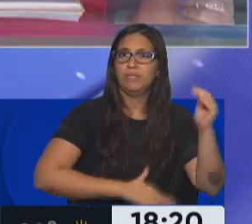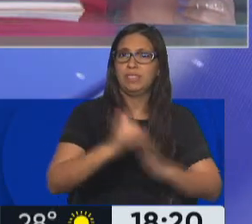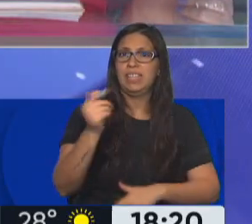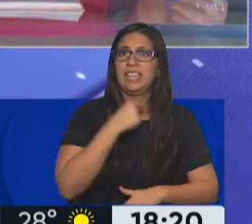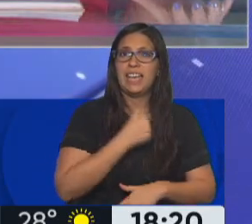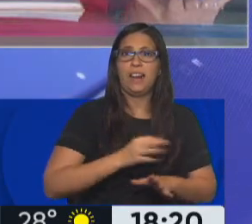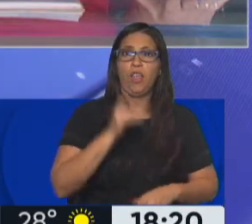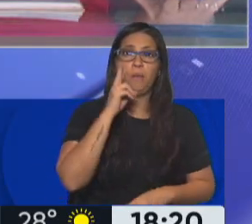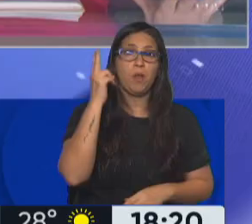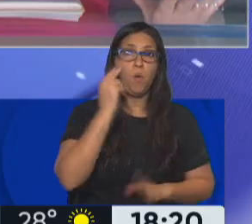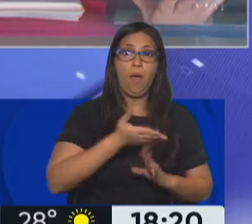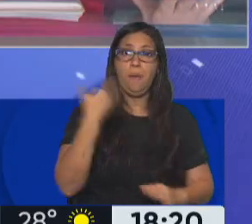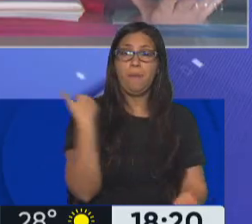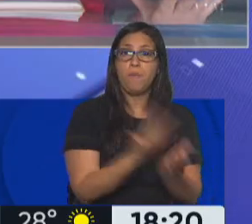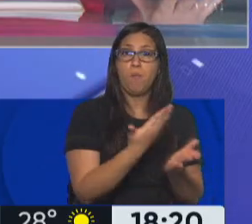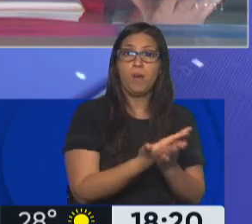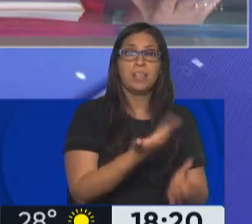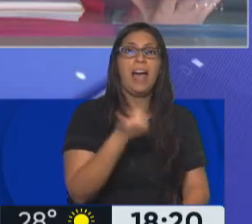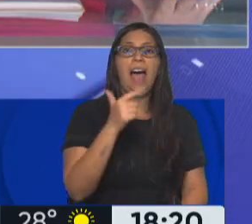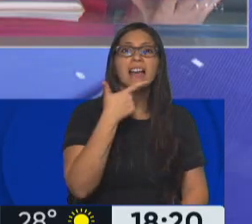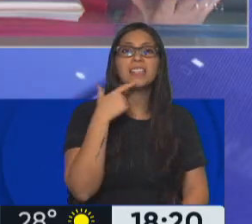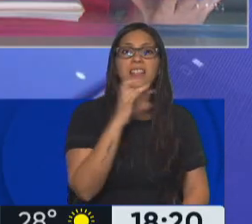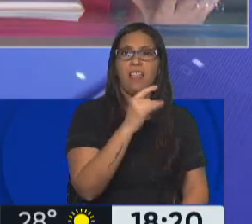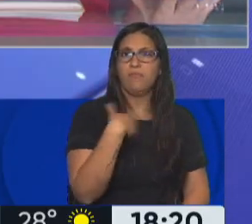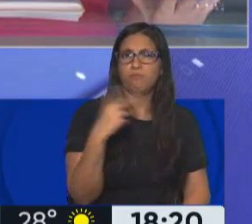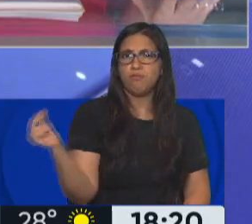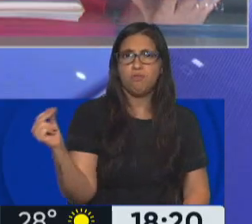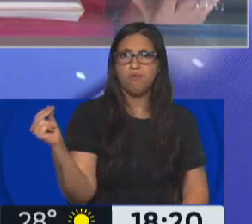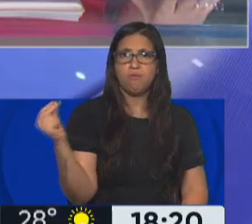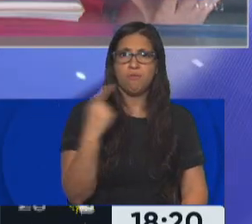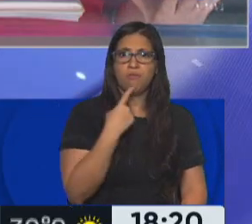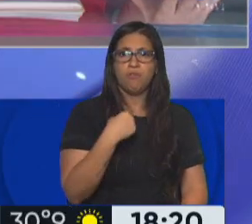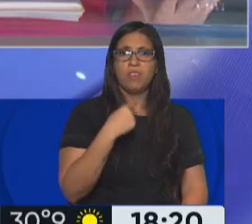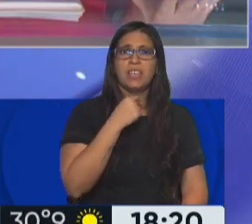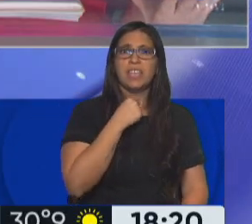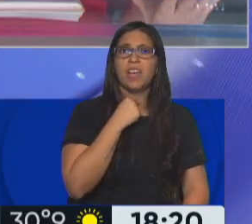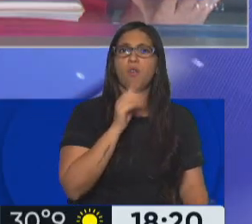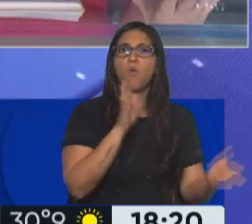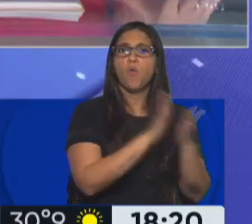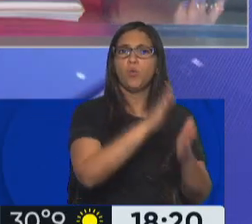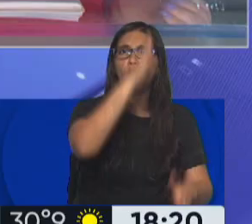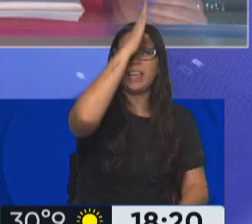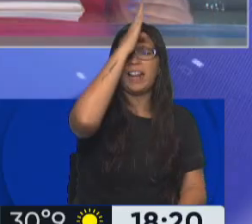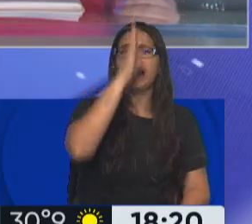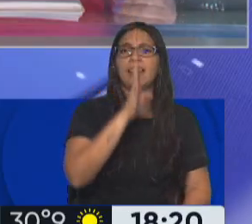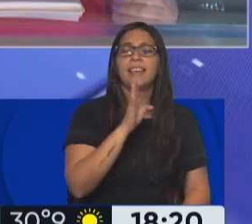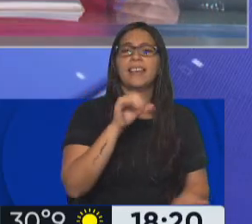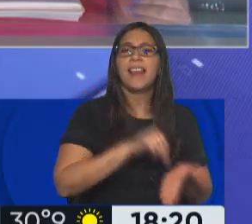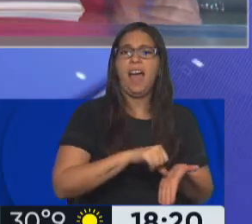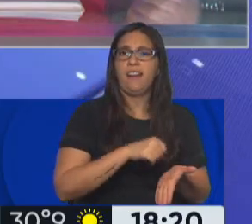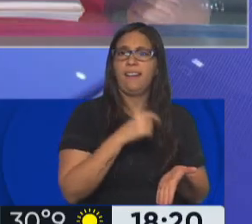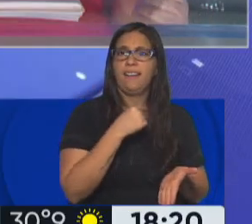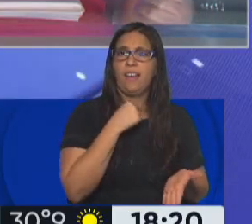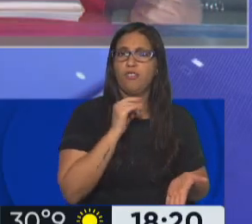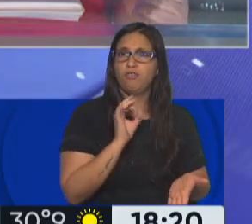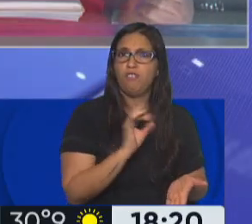al-Assad en 2009. Bashar al-Assad lo rechazó, ¿sí?, porque quería llevar adelante un gasoducto con Irak y con Irán. Además, no quería perjudicar